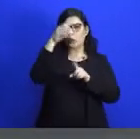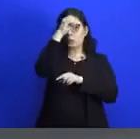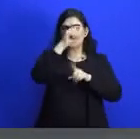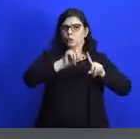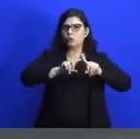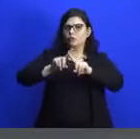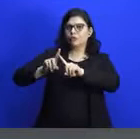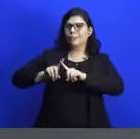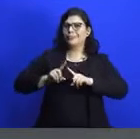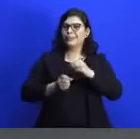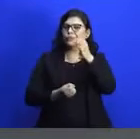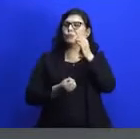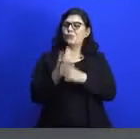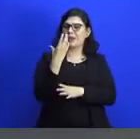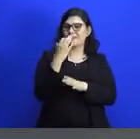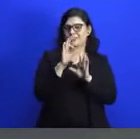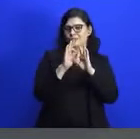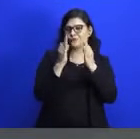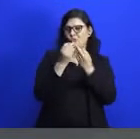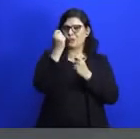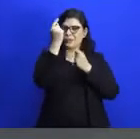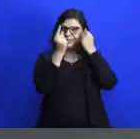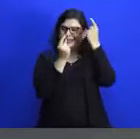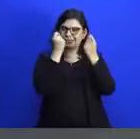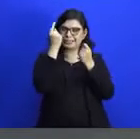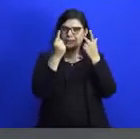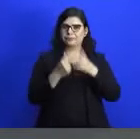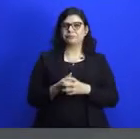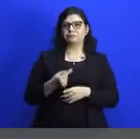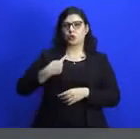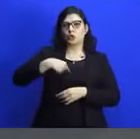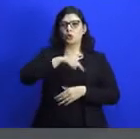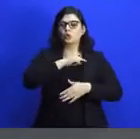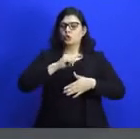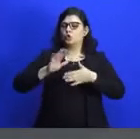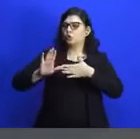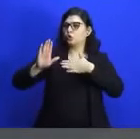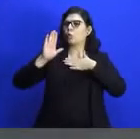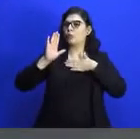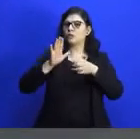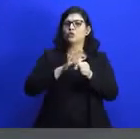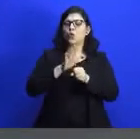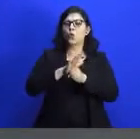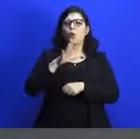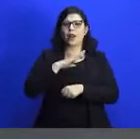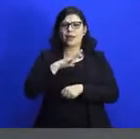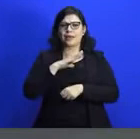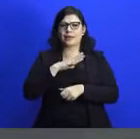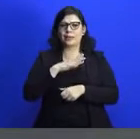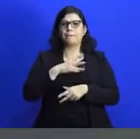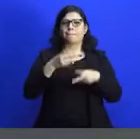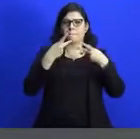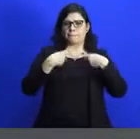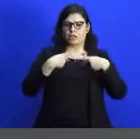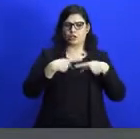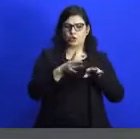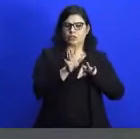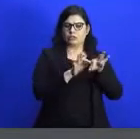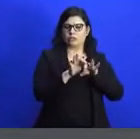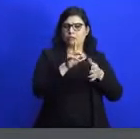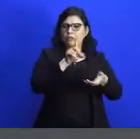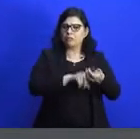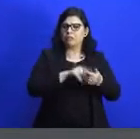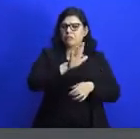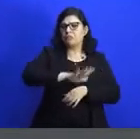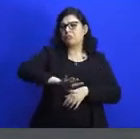innovadora. Estamos muy comprometidos en crear espacios donde nuestros asociados y asociadas se